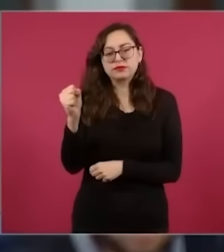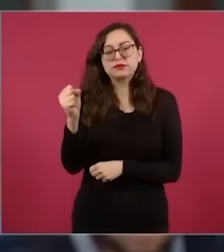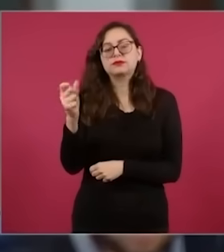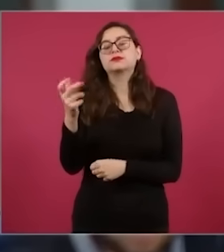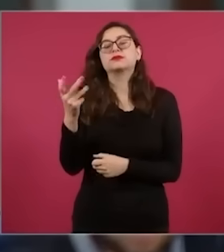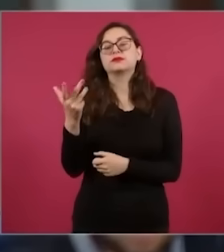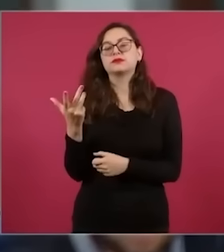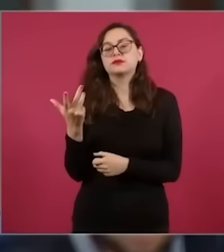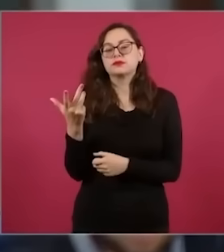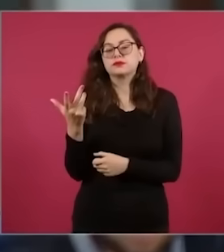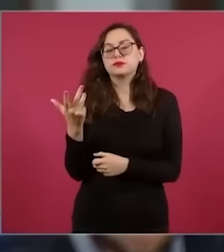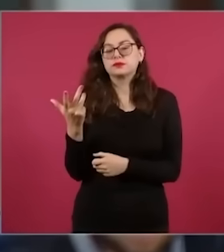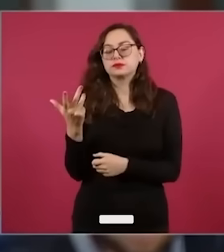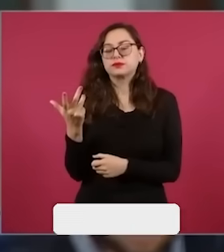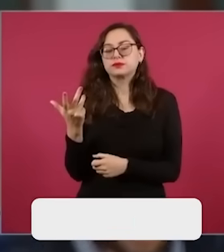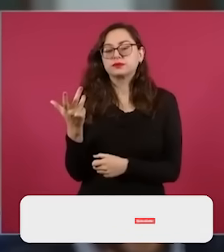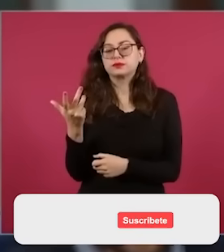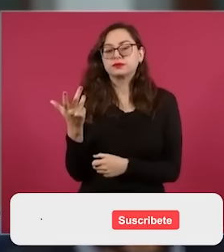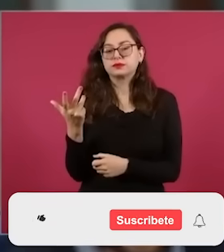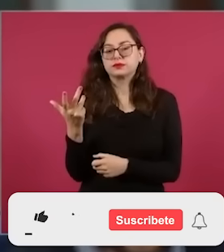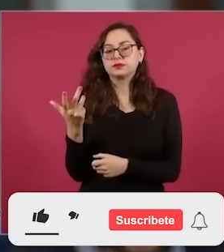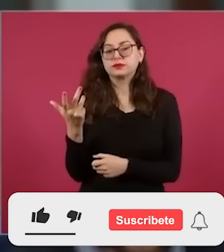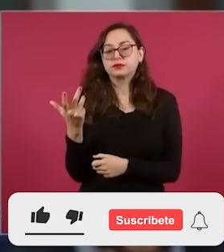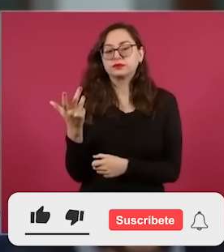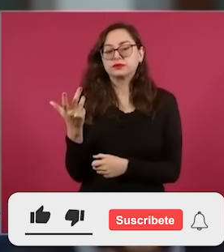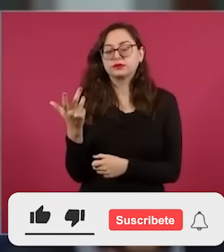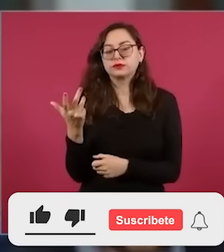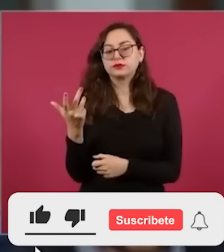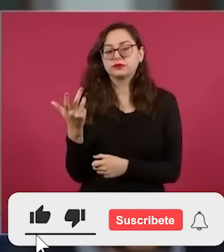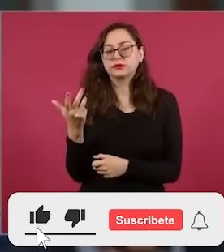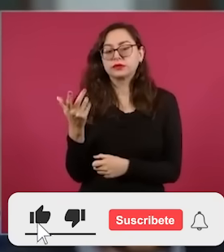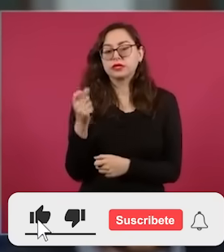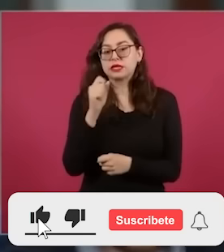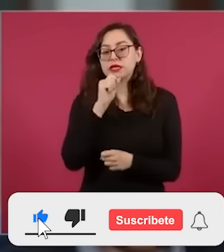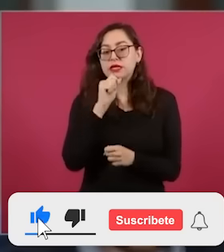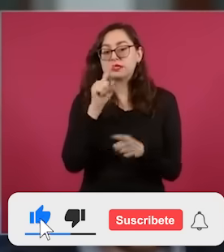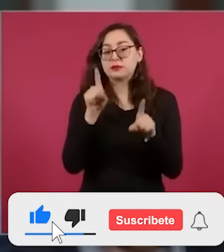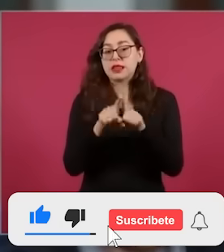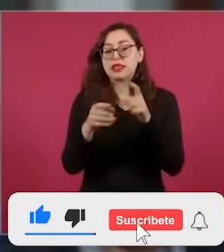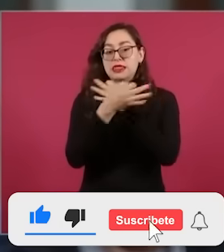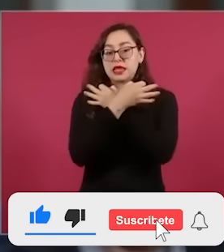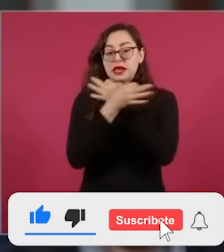Kuhn, con un Declaración Universal de